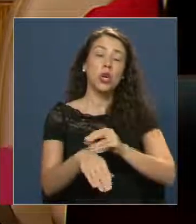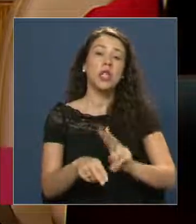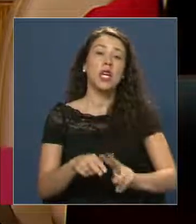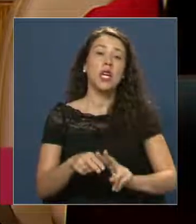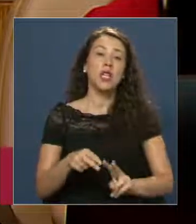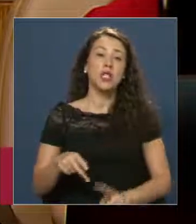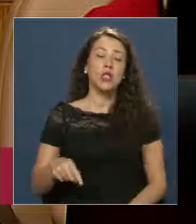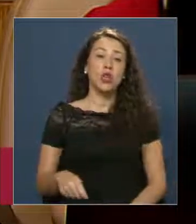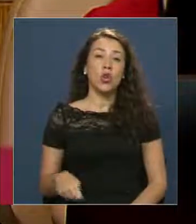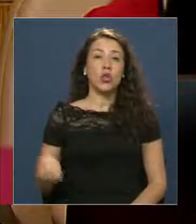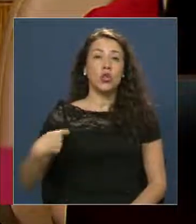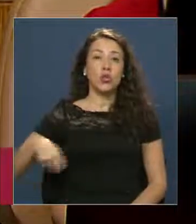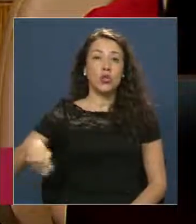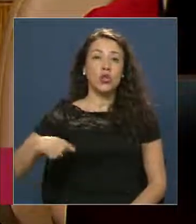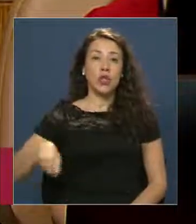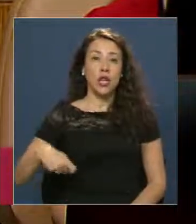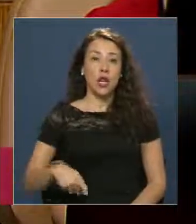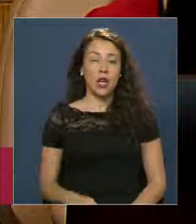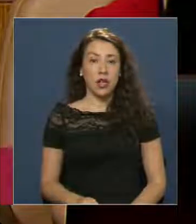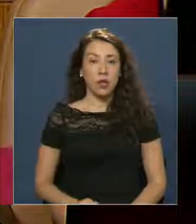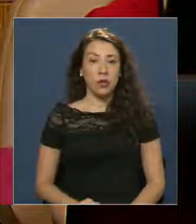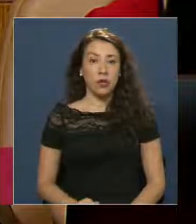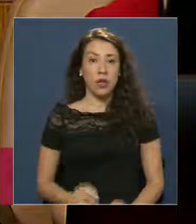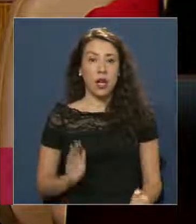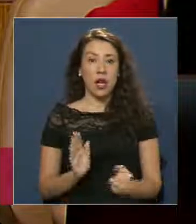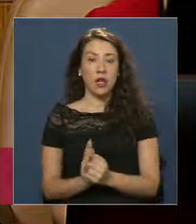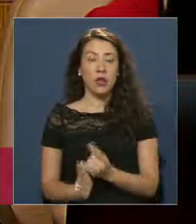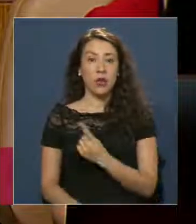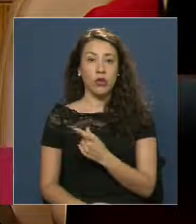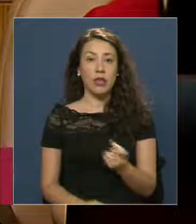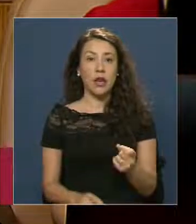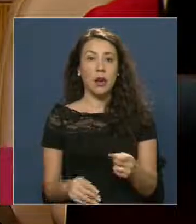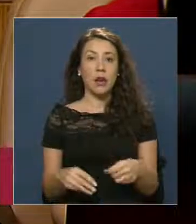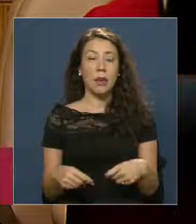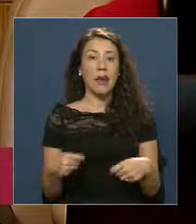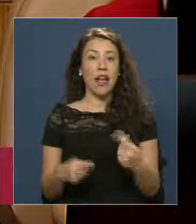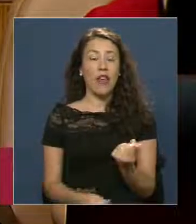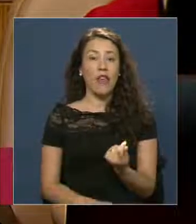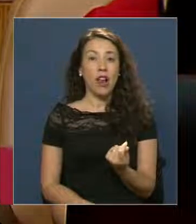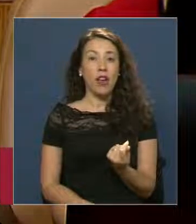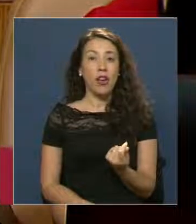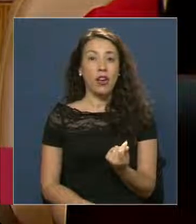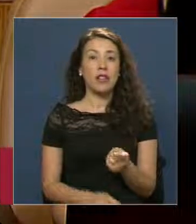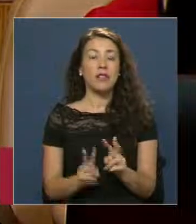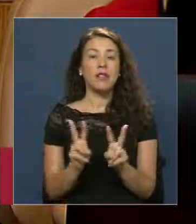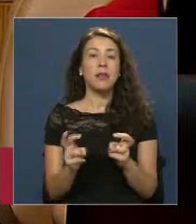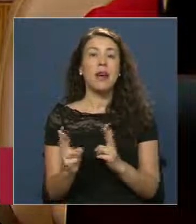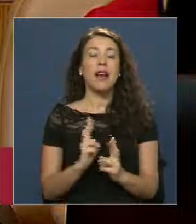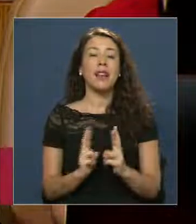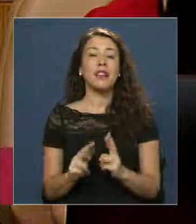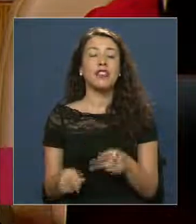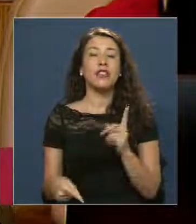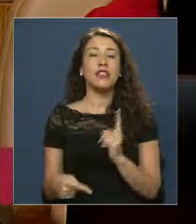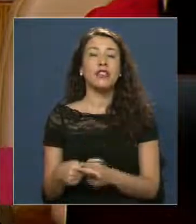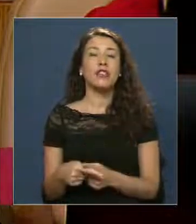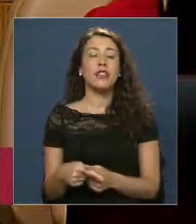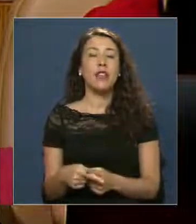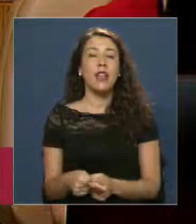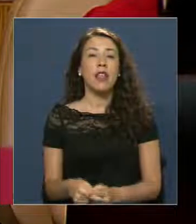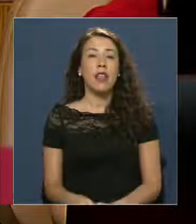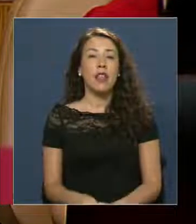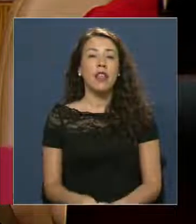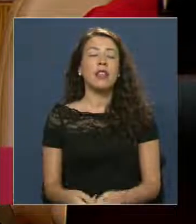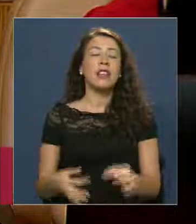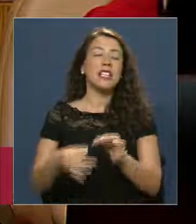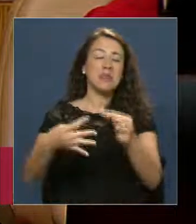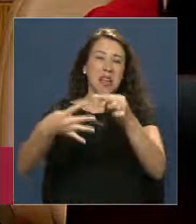hizo el Senado en esto, porque en el artículo 100 del mercado de valores son relacionados con una sociedad las siguientes personas, y enumera